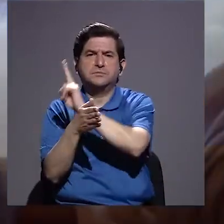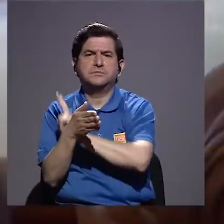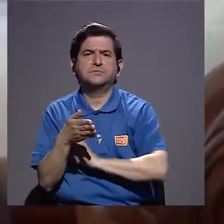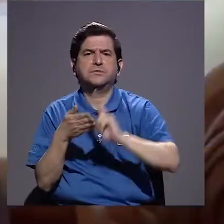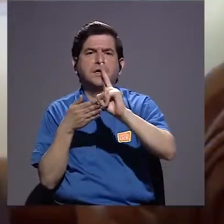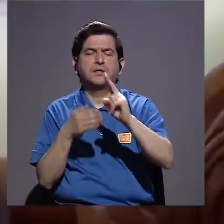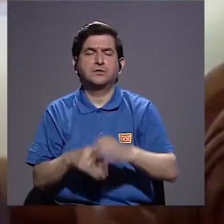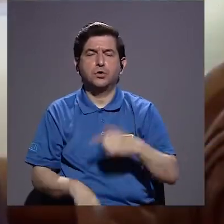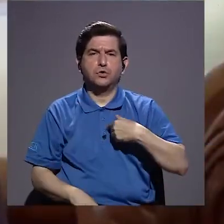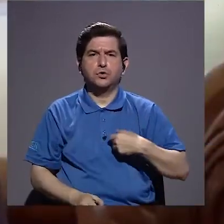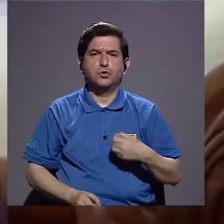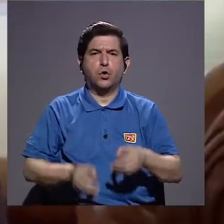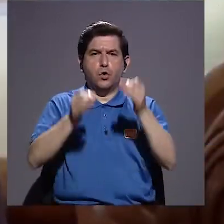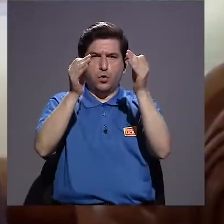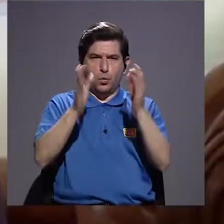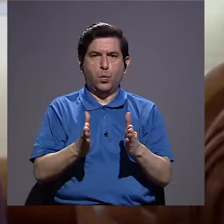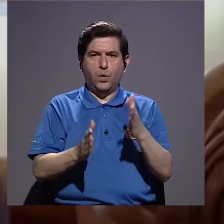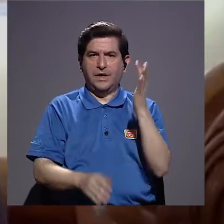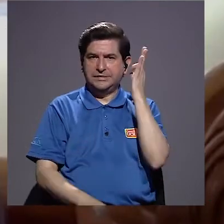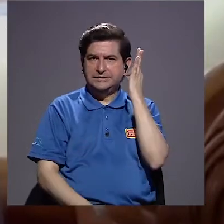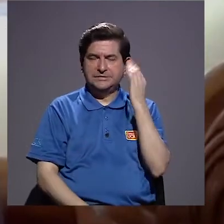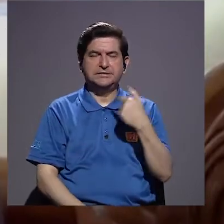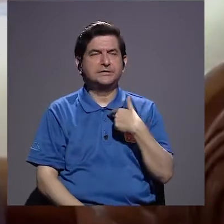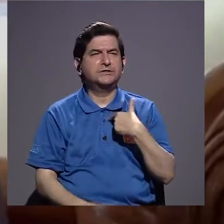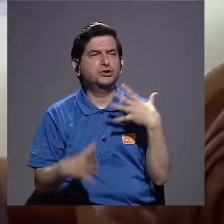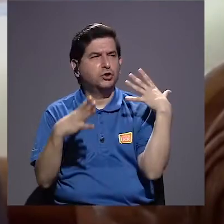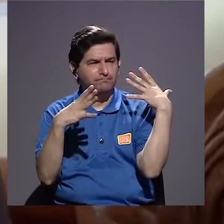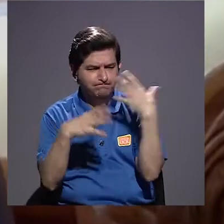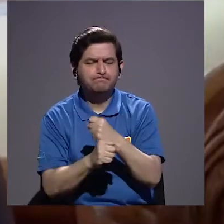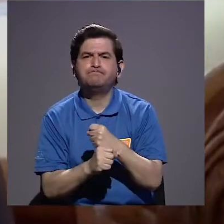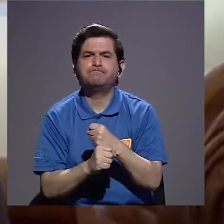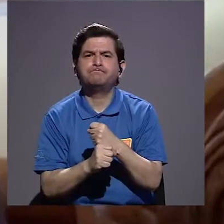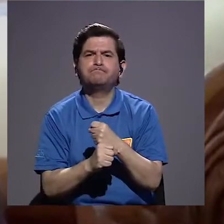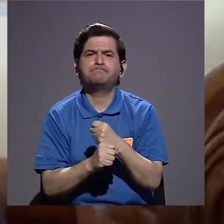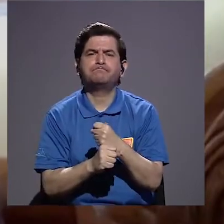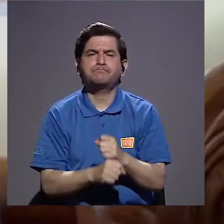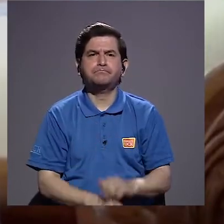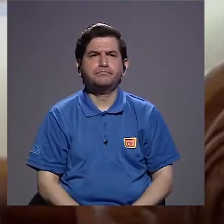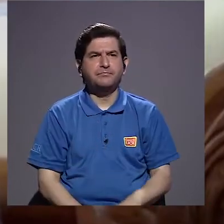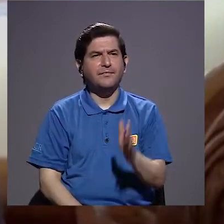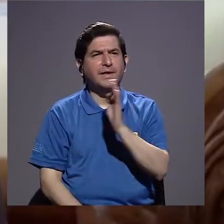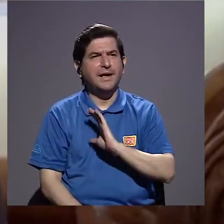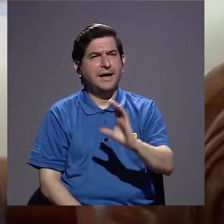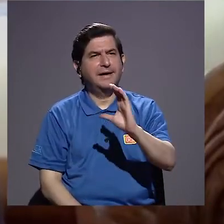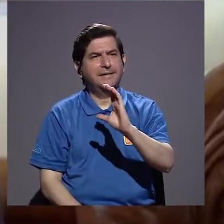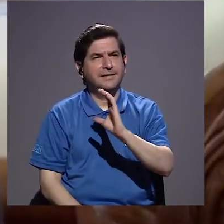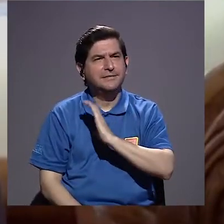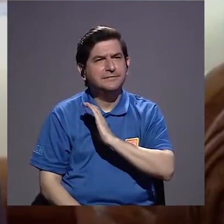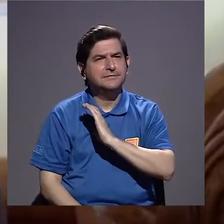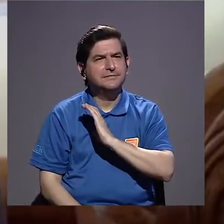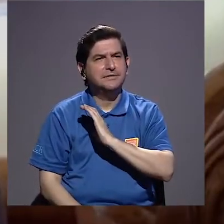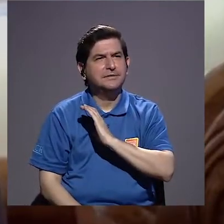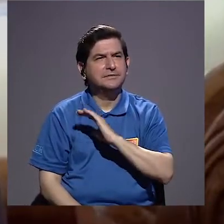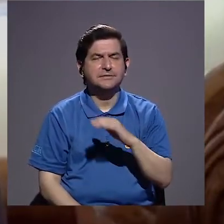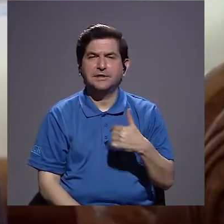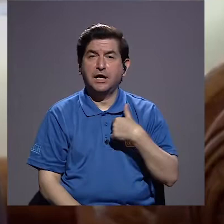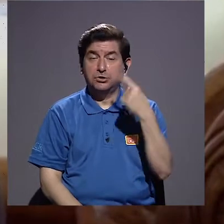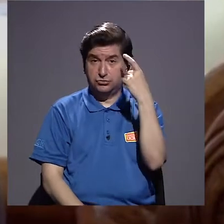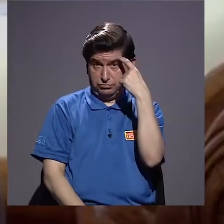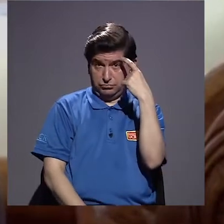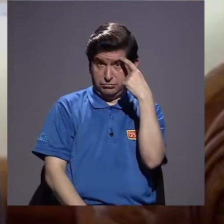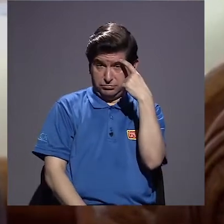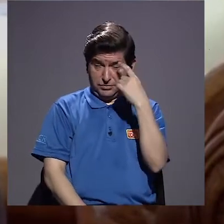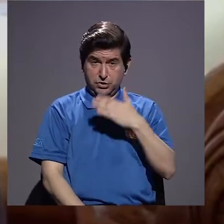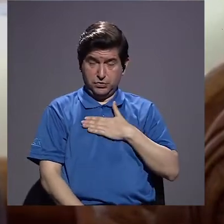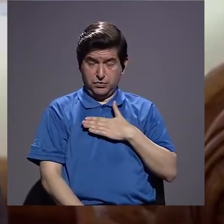como jueza, yo resumiría, digamos, las cualidades que pienso